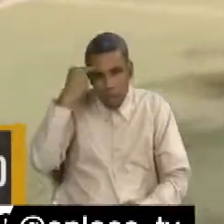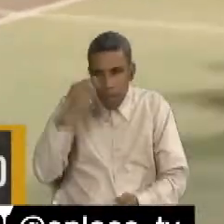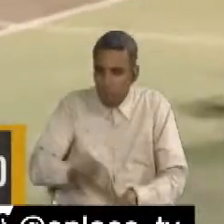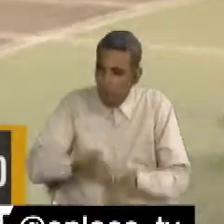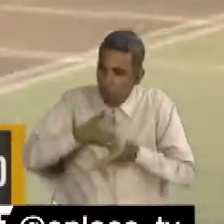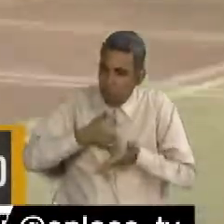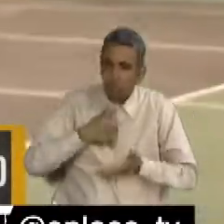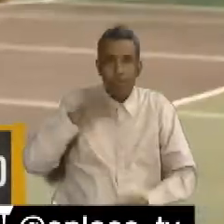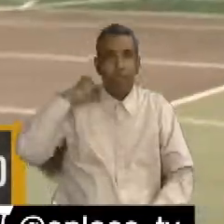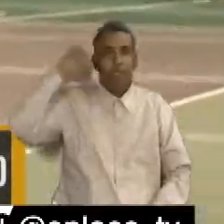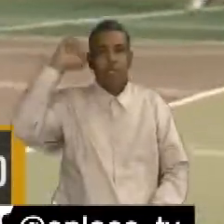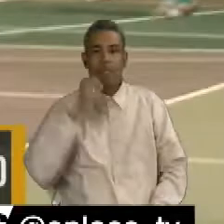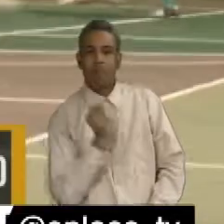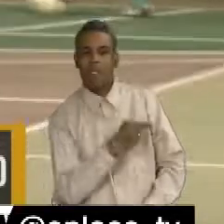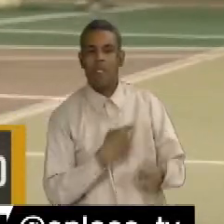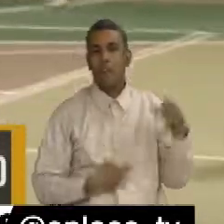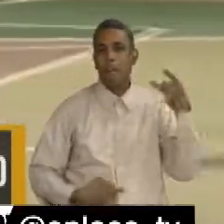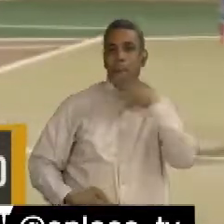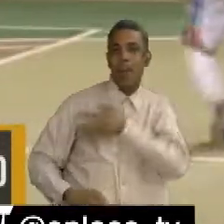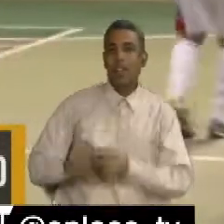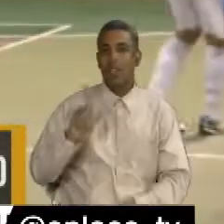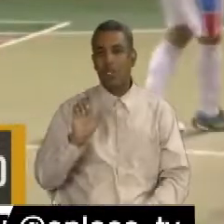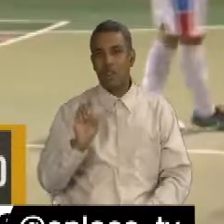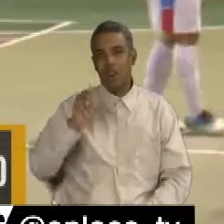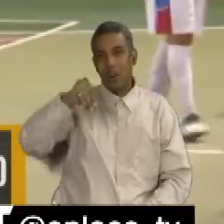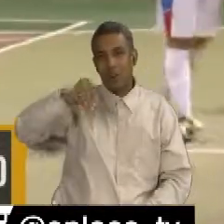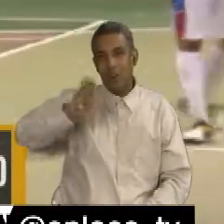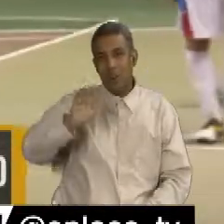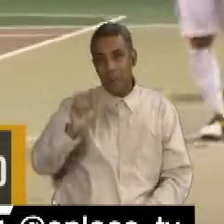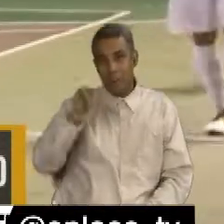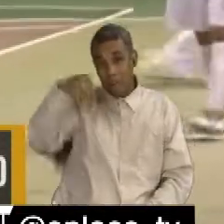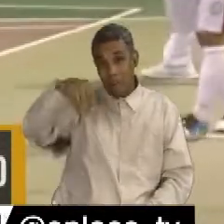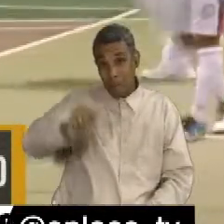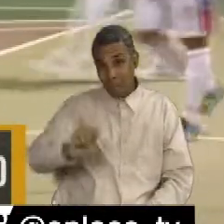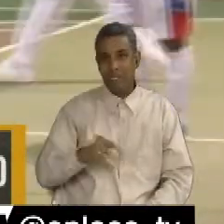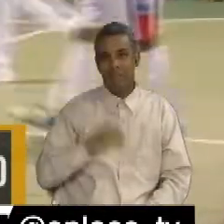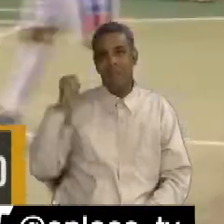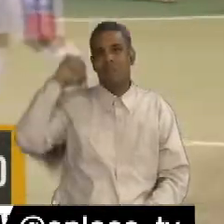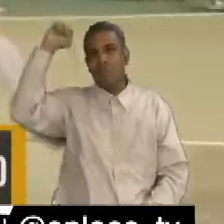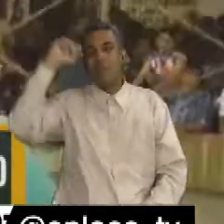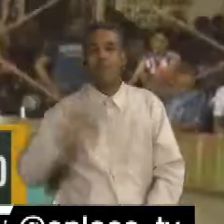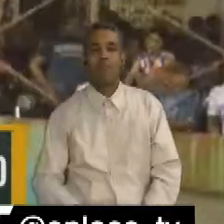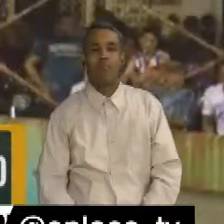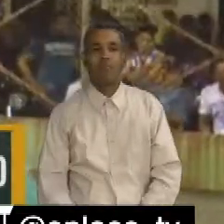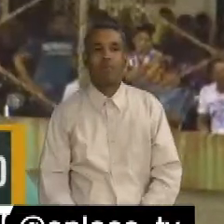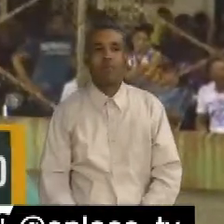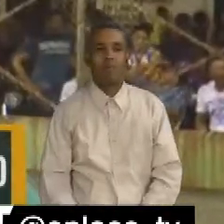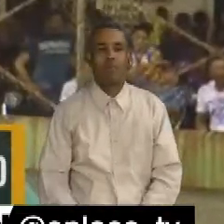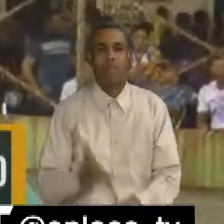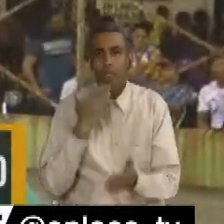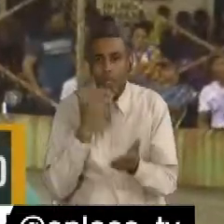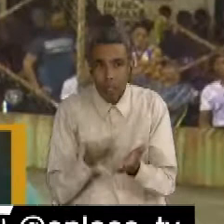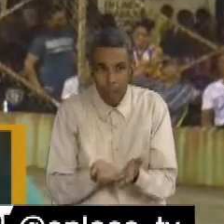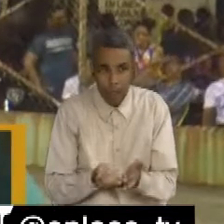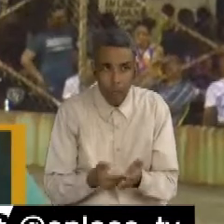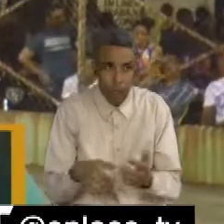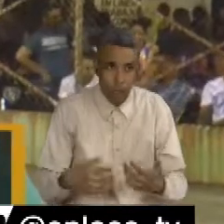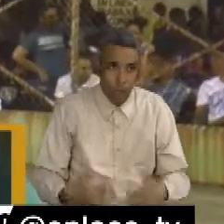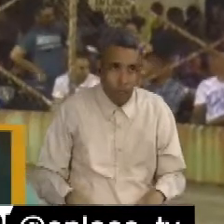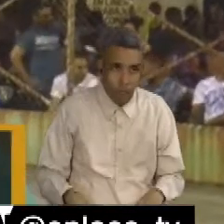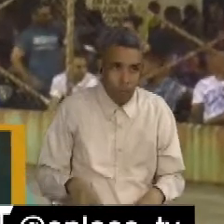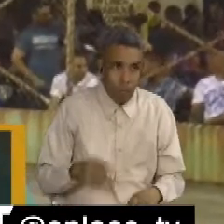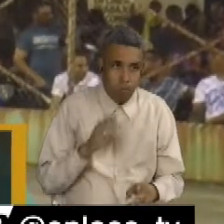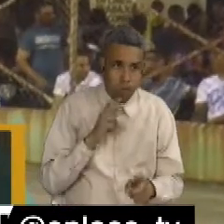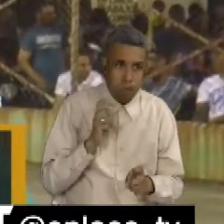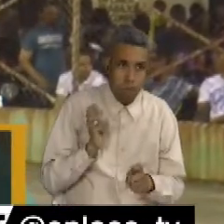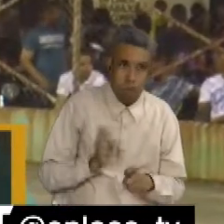de Lombana fue superior, con una gran ventaja, que le ayudó a celebrar este importante triunfo. Gracias a Dios, un partido muy complicado donde no se nos daban las cosas